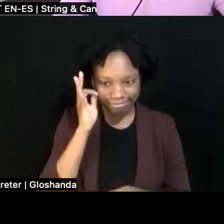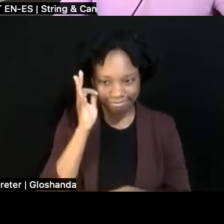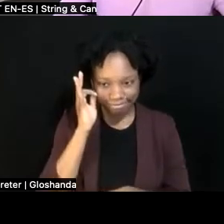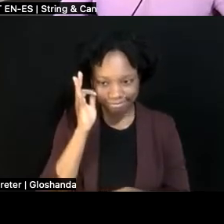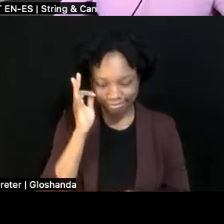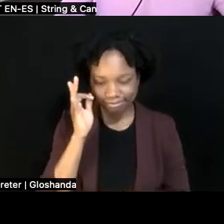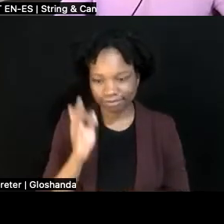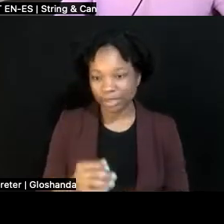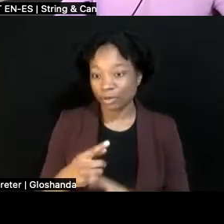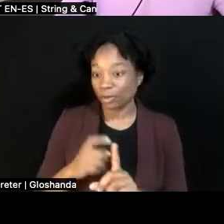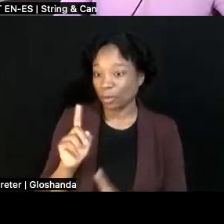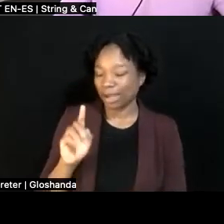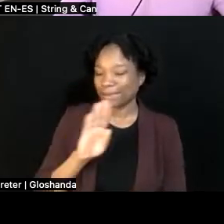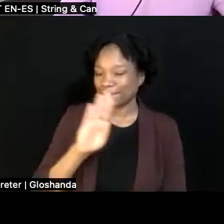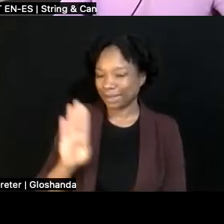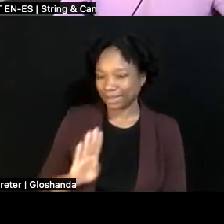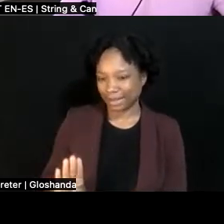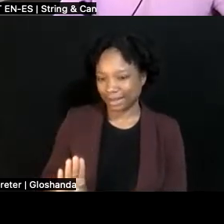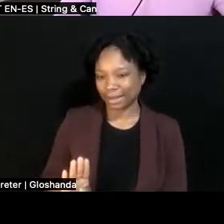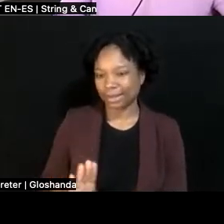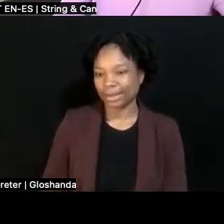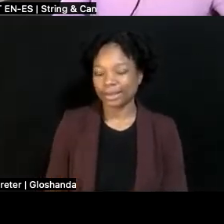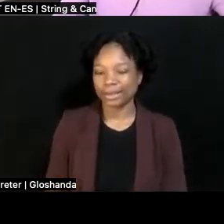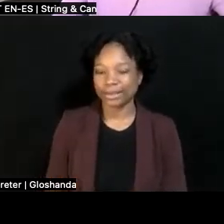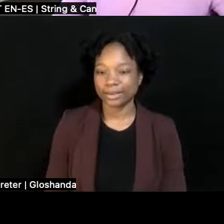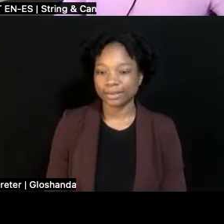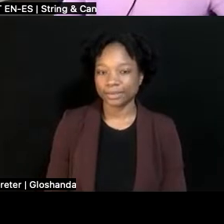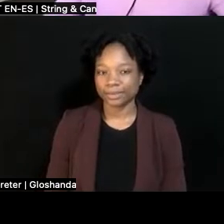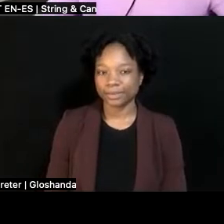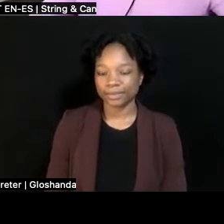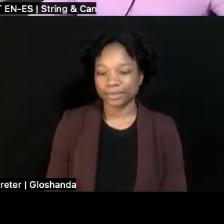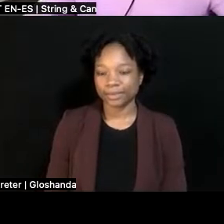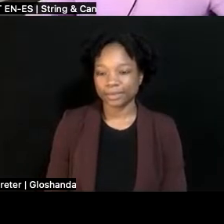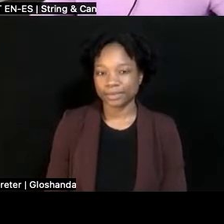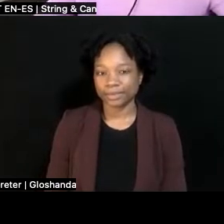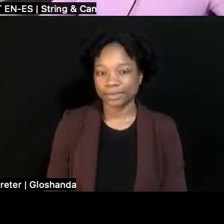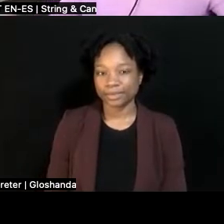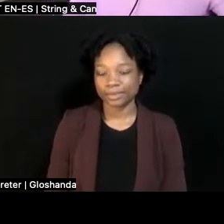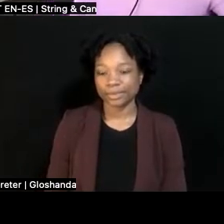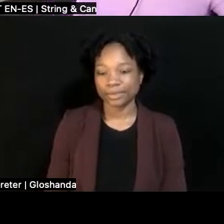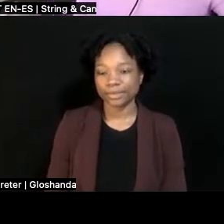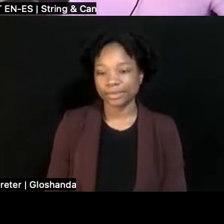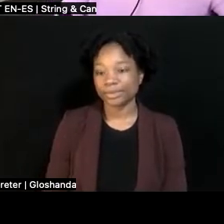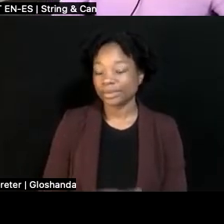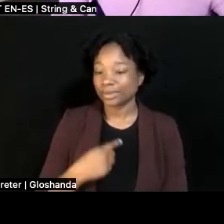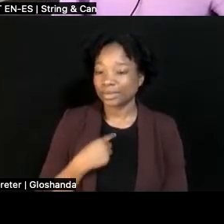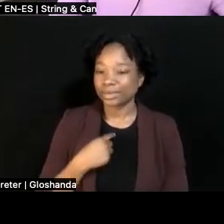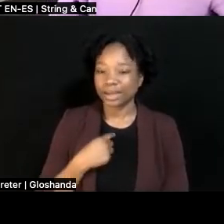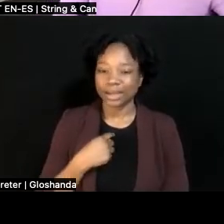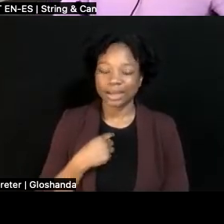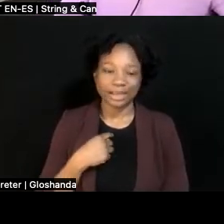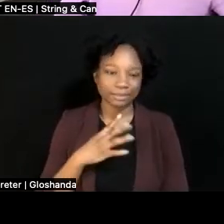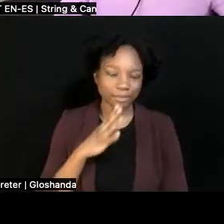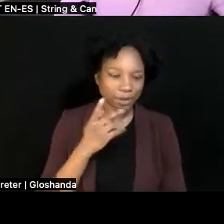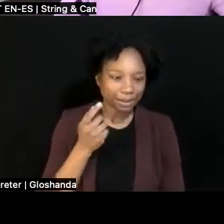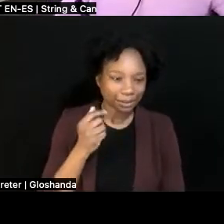Aché de Brasil. Y hablé un poquito, cumprimenté a ustedes que están